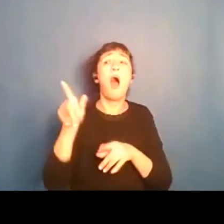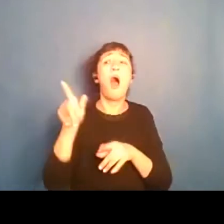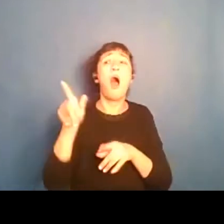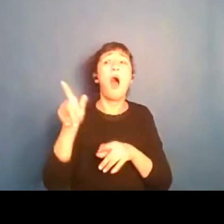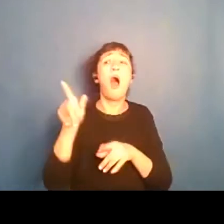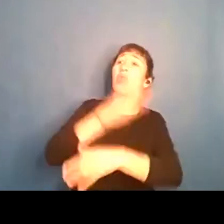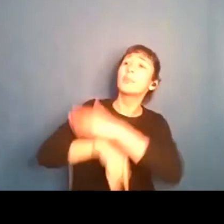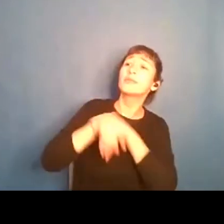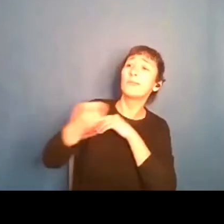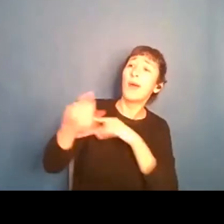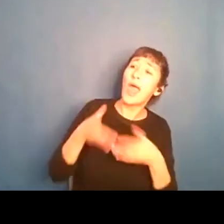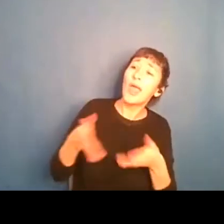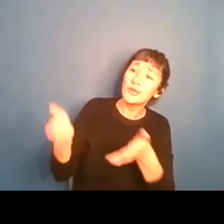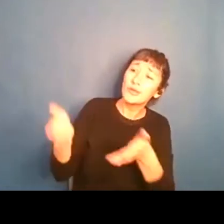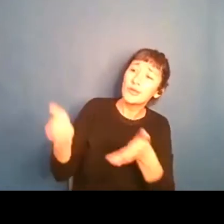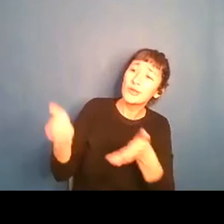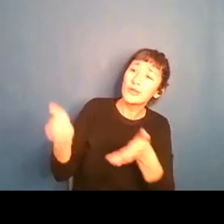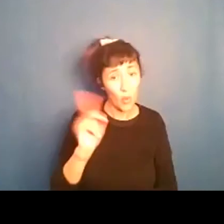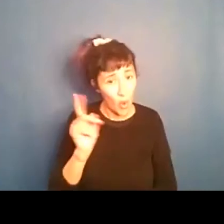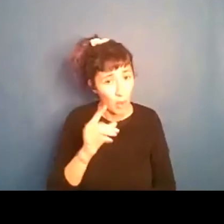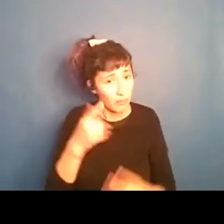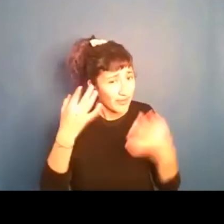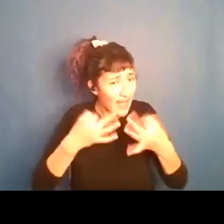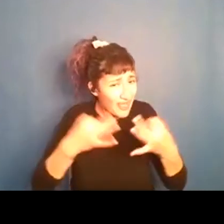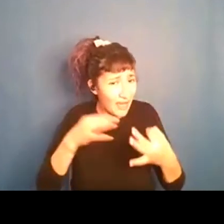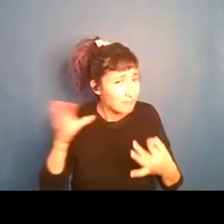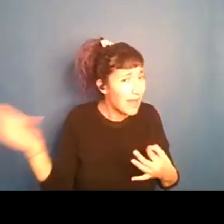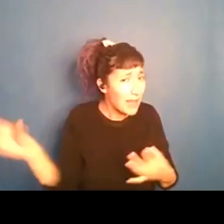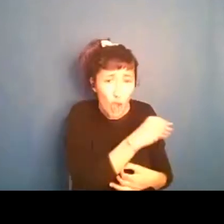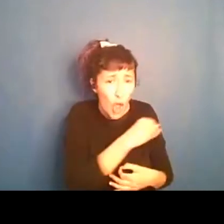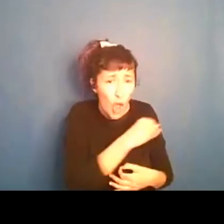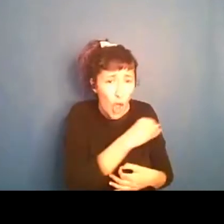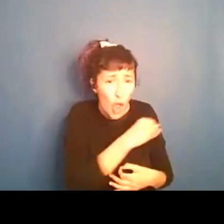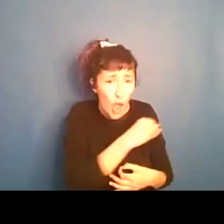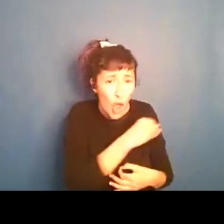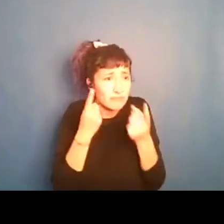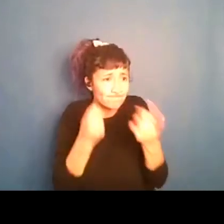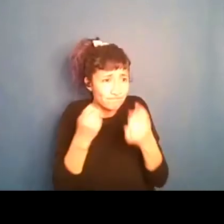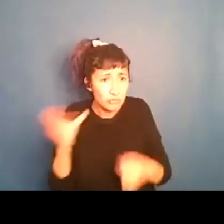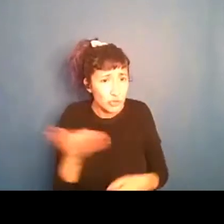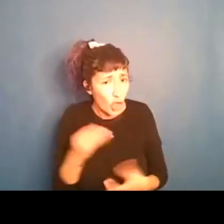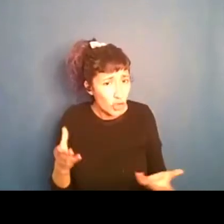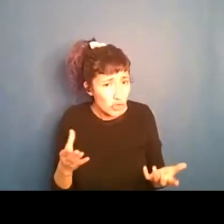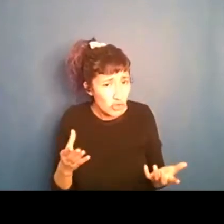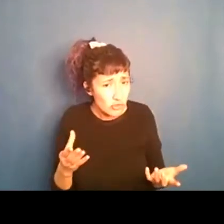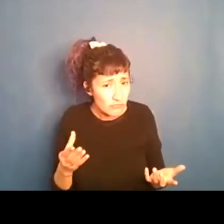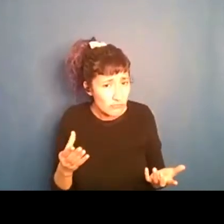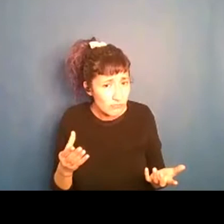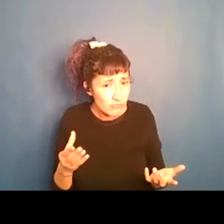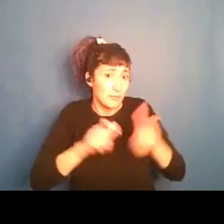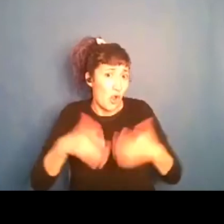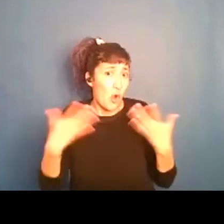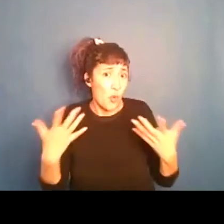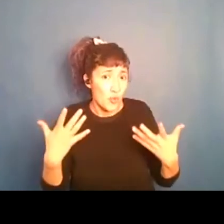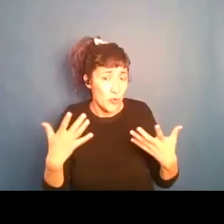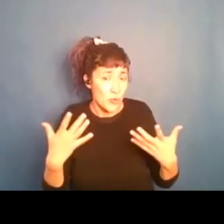motriz, cuando es una necesidad y un derecho que nos va a brindar para todo, para todas las personas. Lo mismo